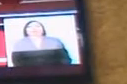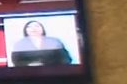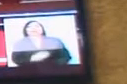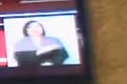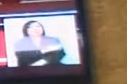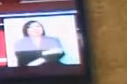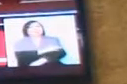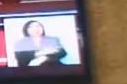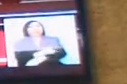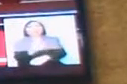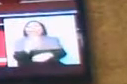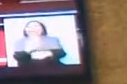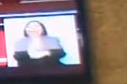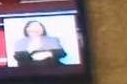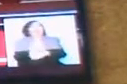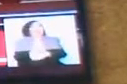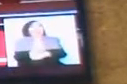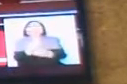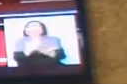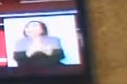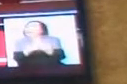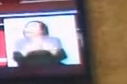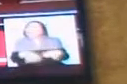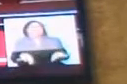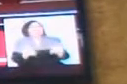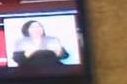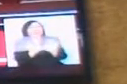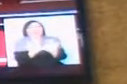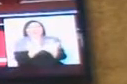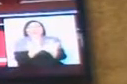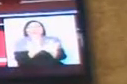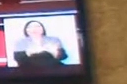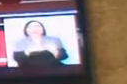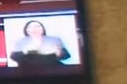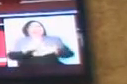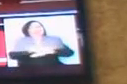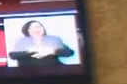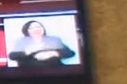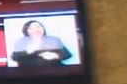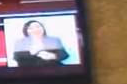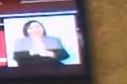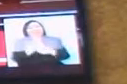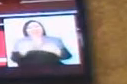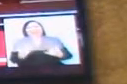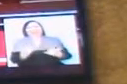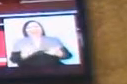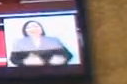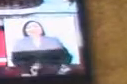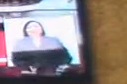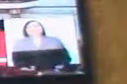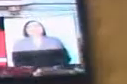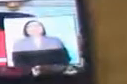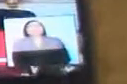Moquegua, la educación será pilar central de nuestra gestión.